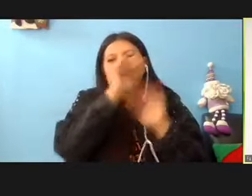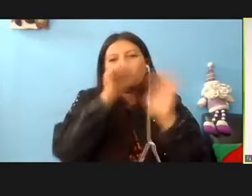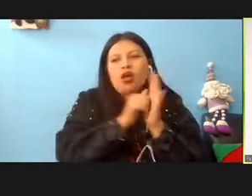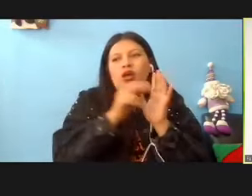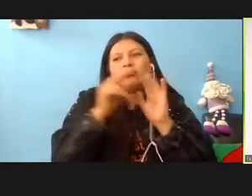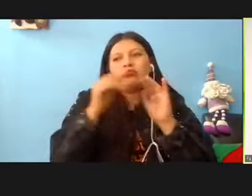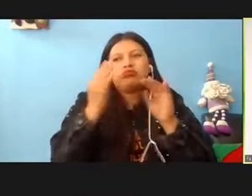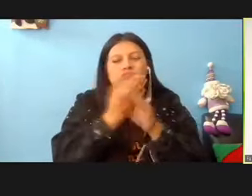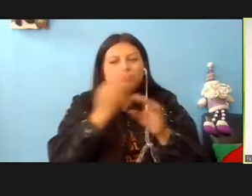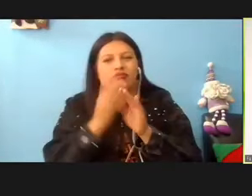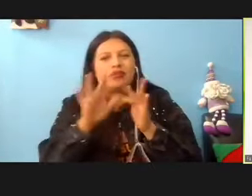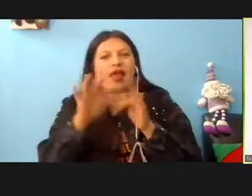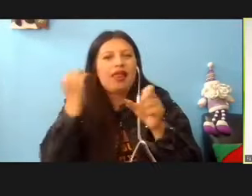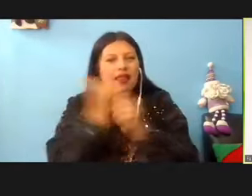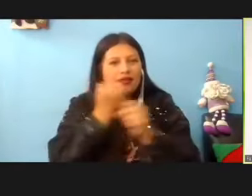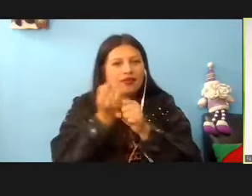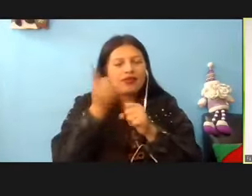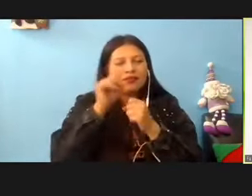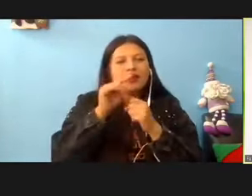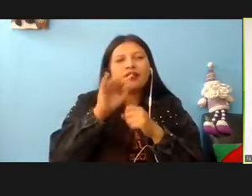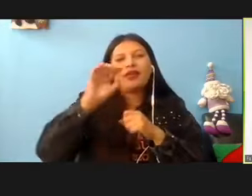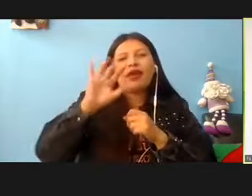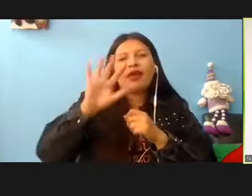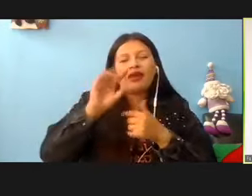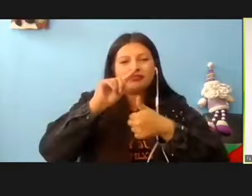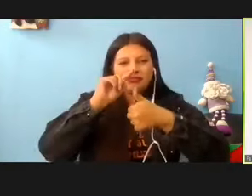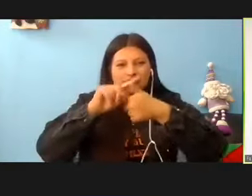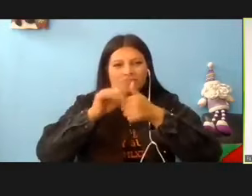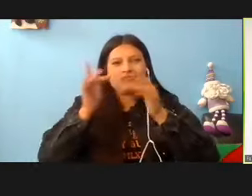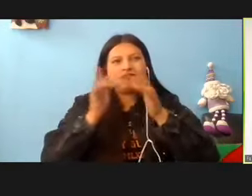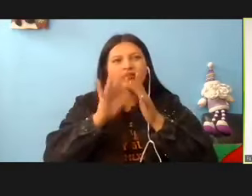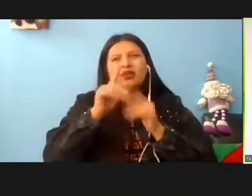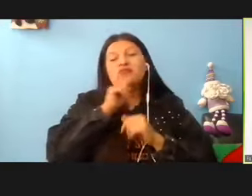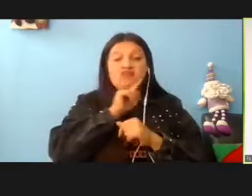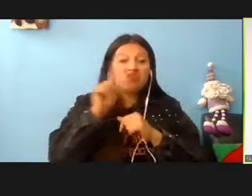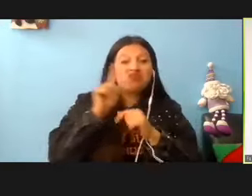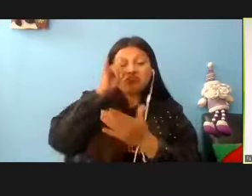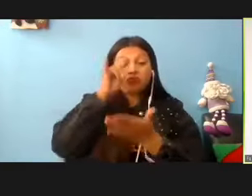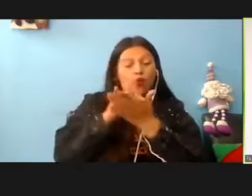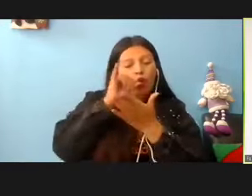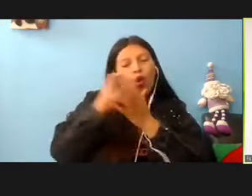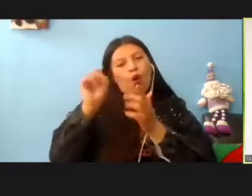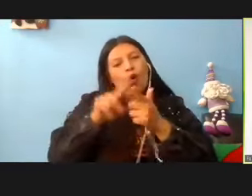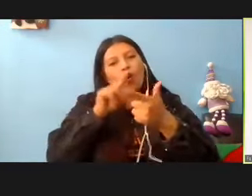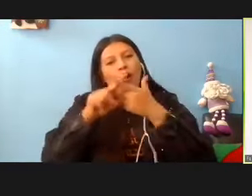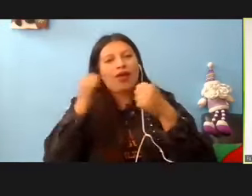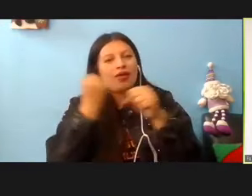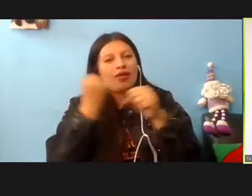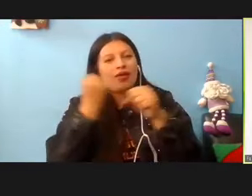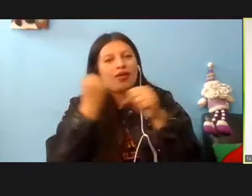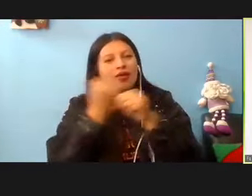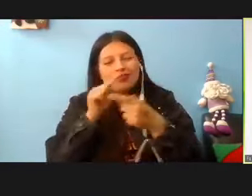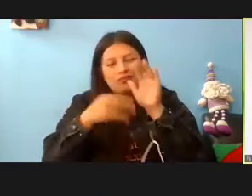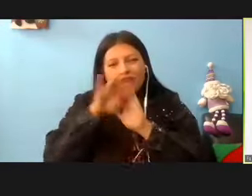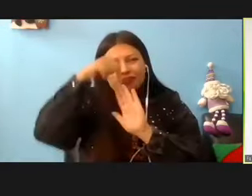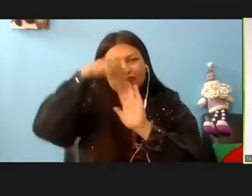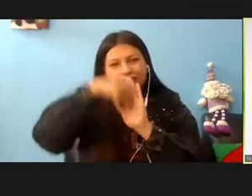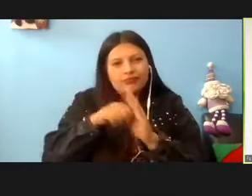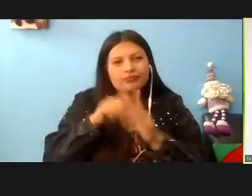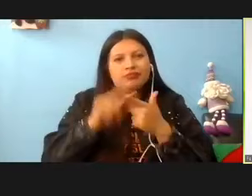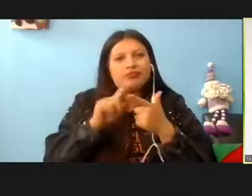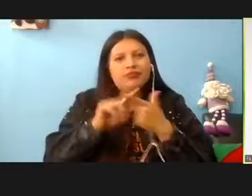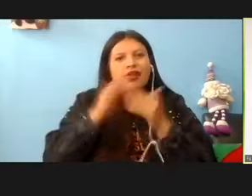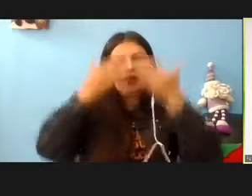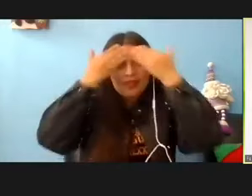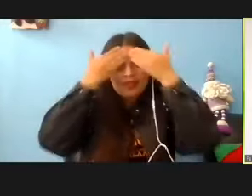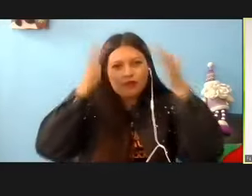coyunturas, como trabajó también el eje 1 con respecto a los negacionismos, y el eje 2 que trabajamos mucho el tema de